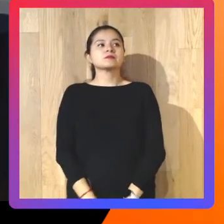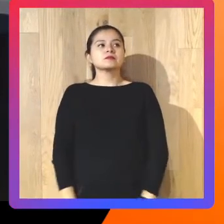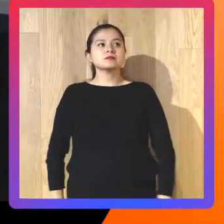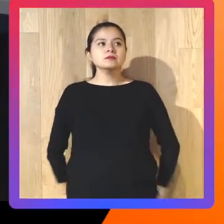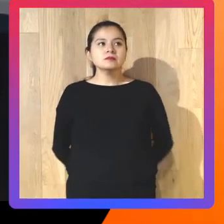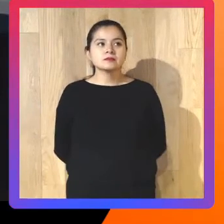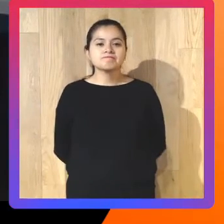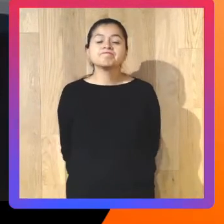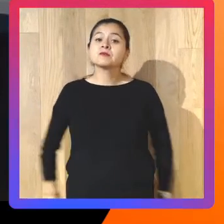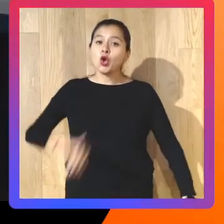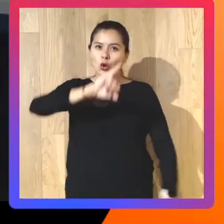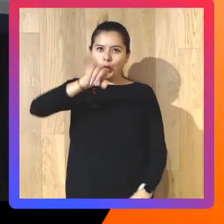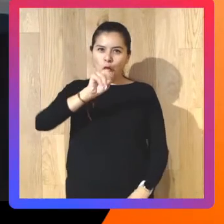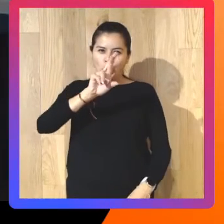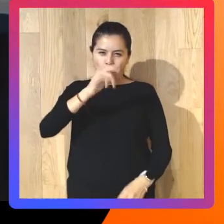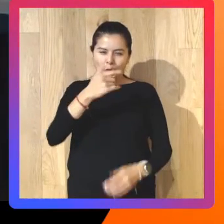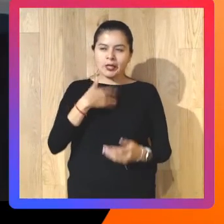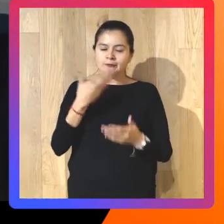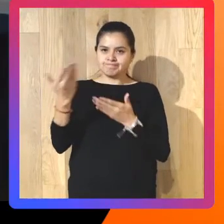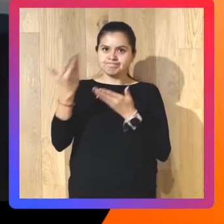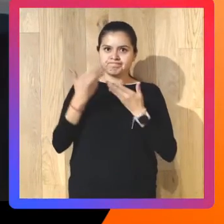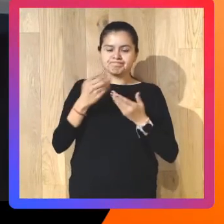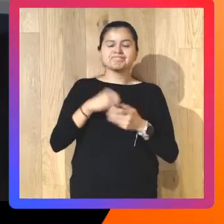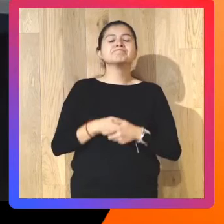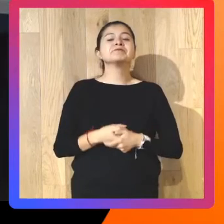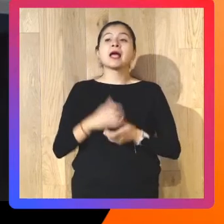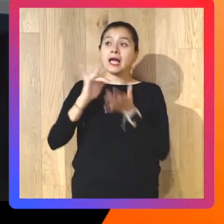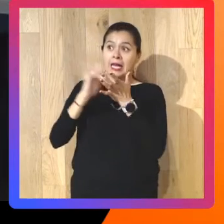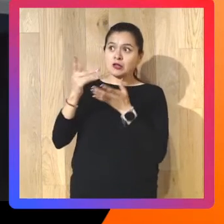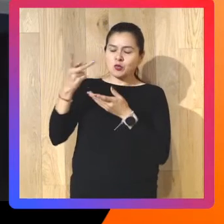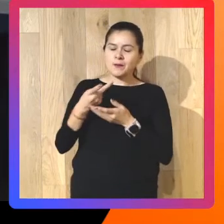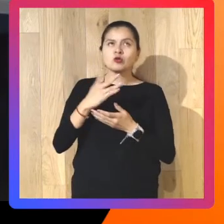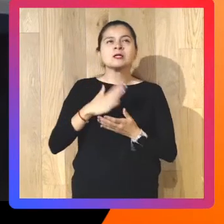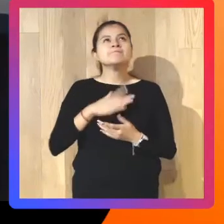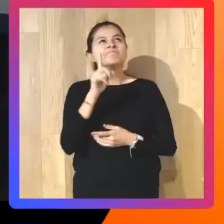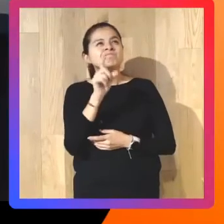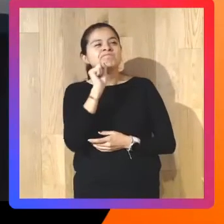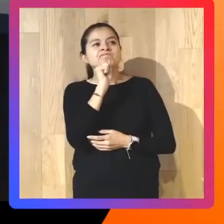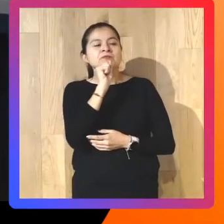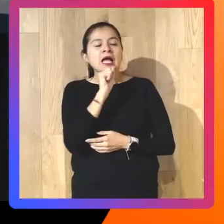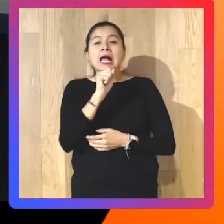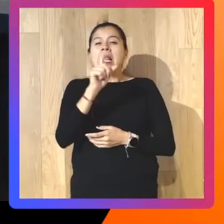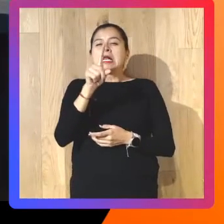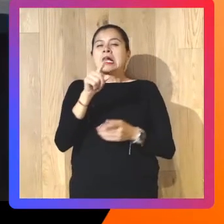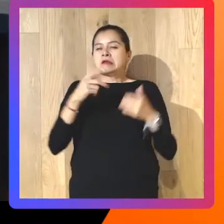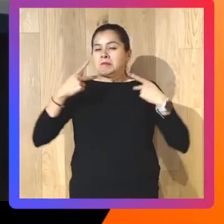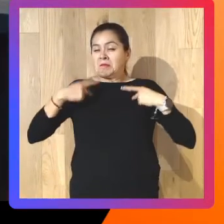Pues tomo la de Jorge, gracias por la pregunta, Jorge. Yo creo que la